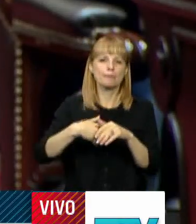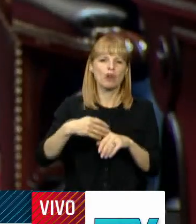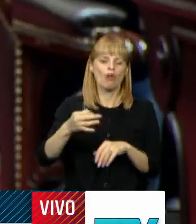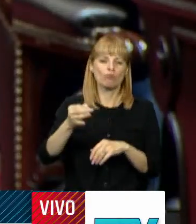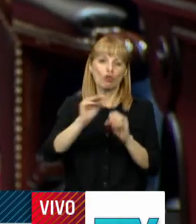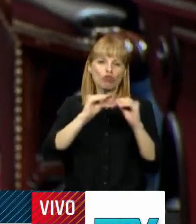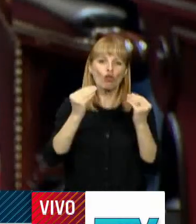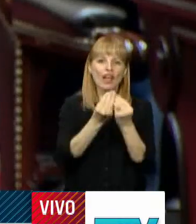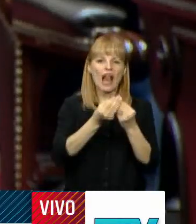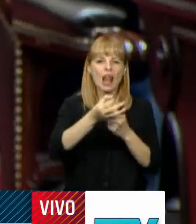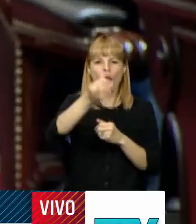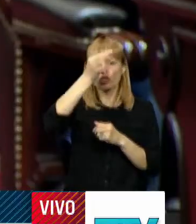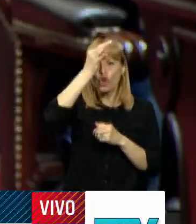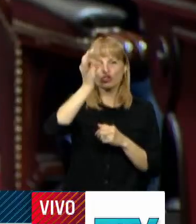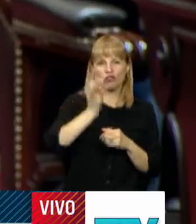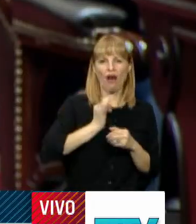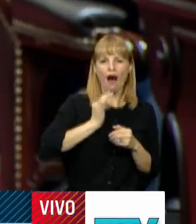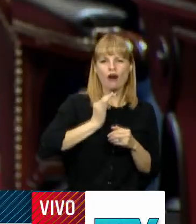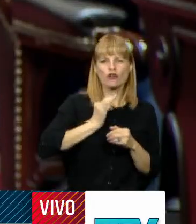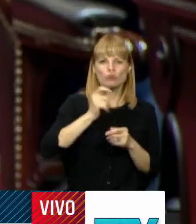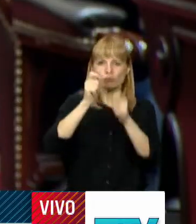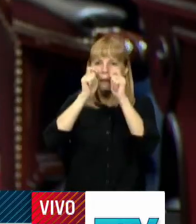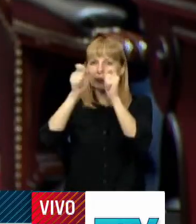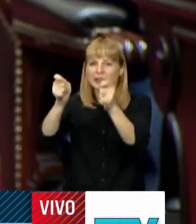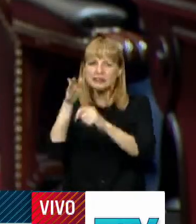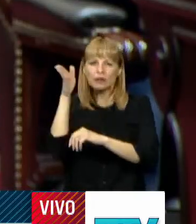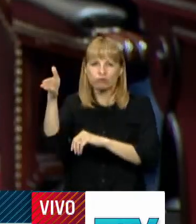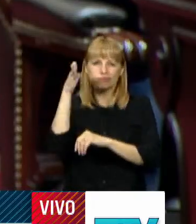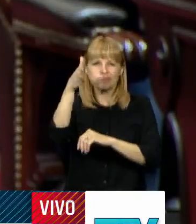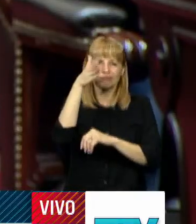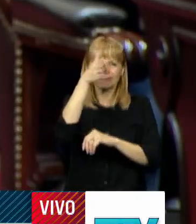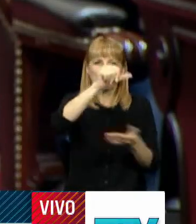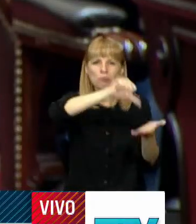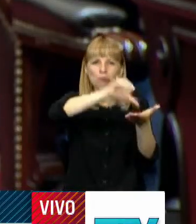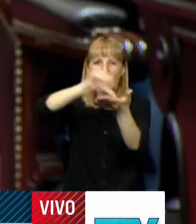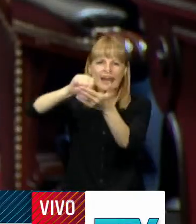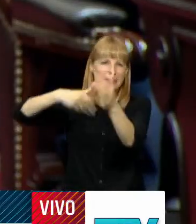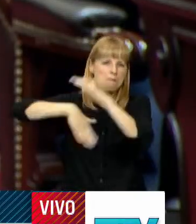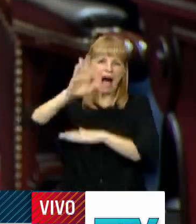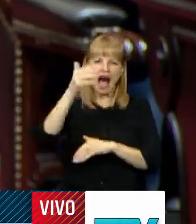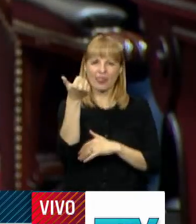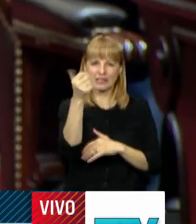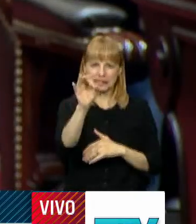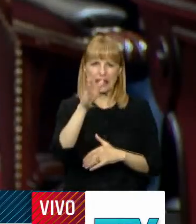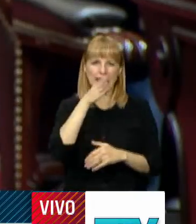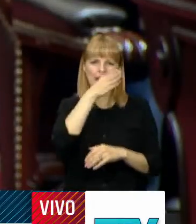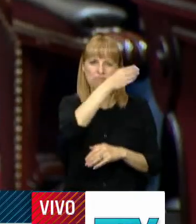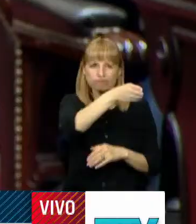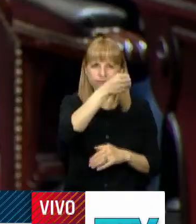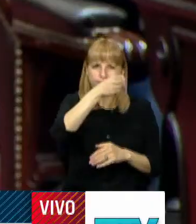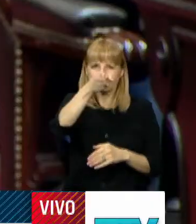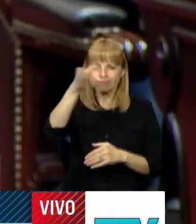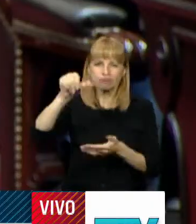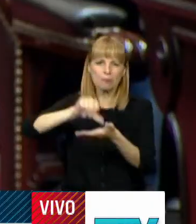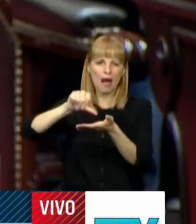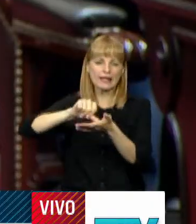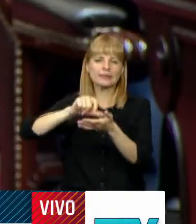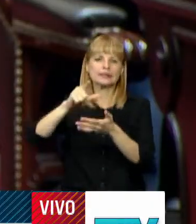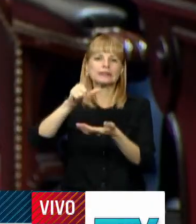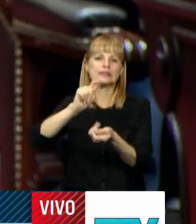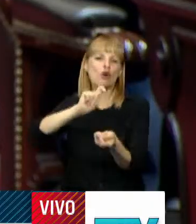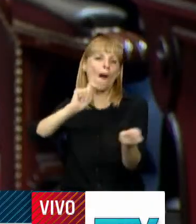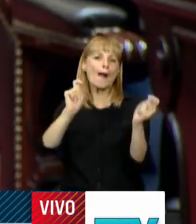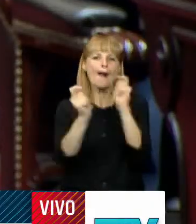países y pudo transformar la Iglesia, o por lo menos intentar